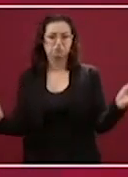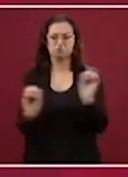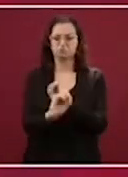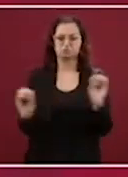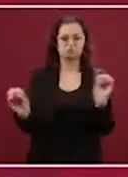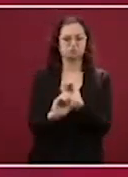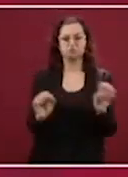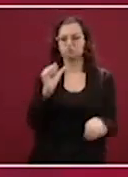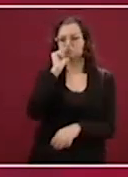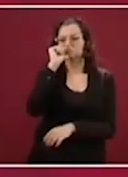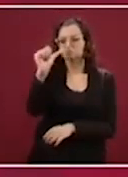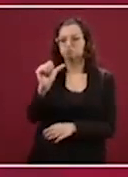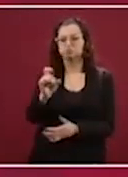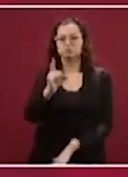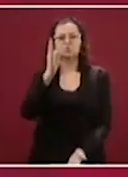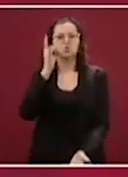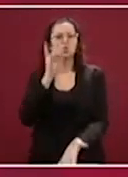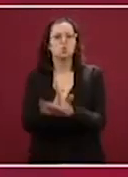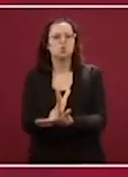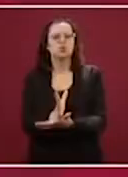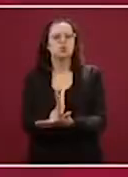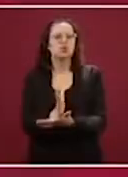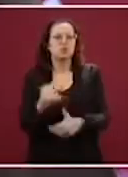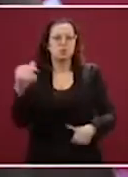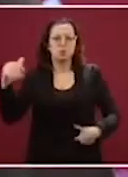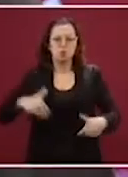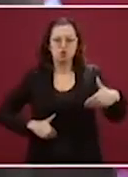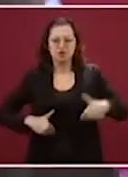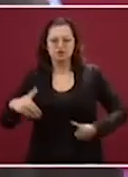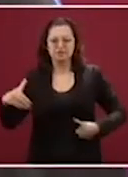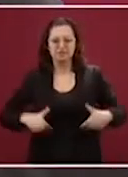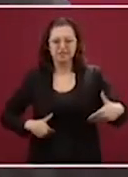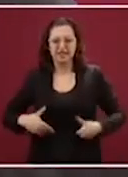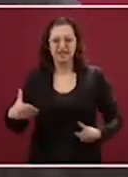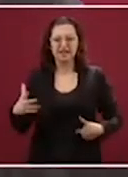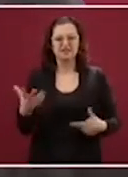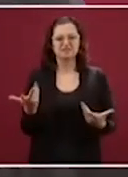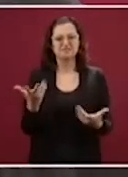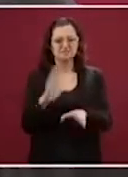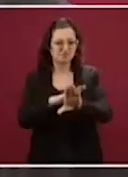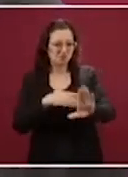Era por una especie de sabotaje